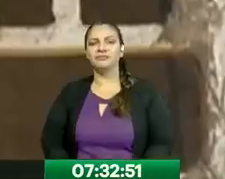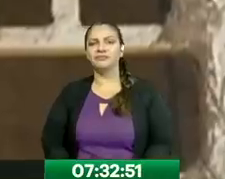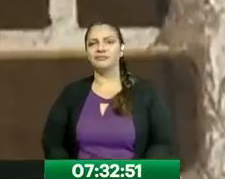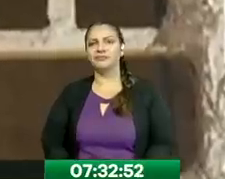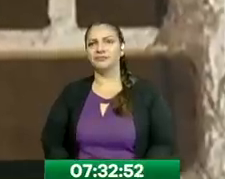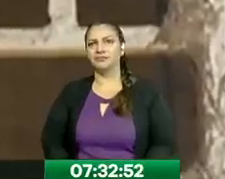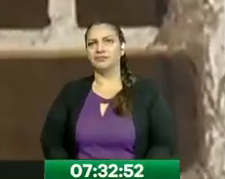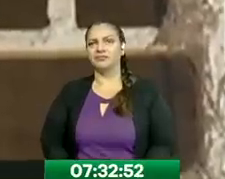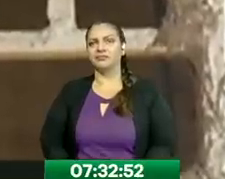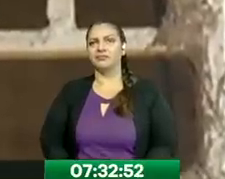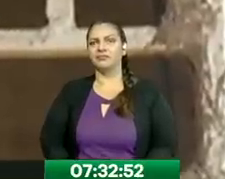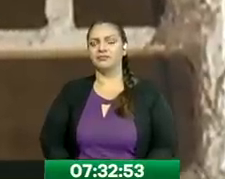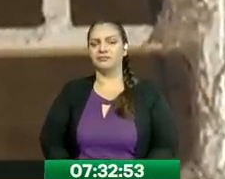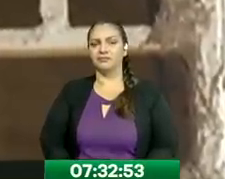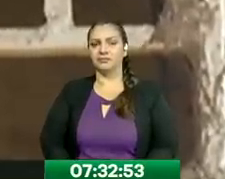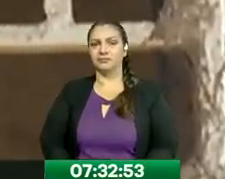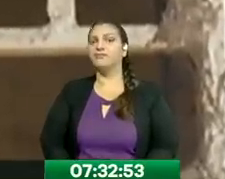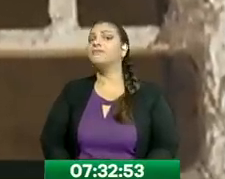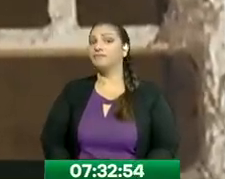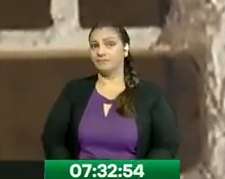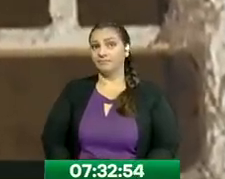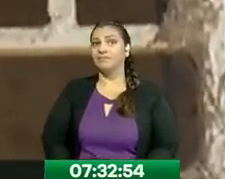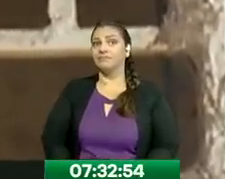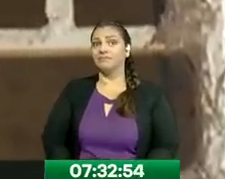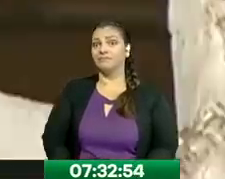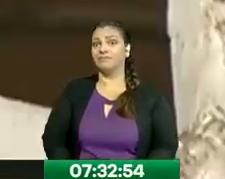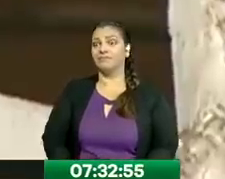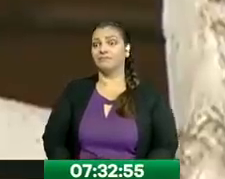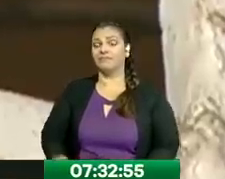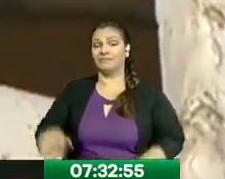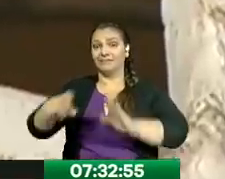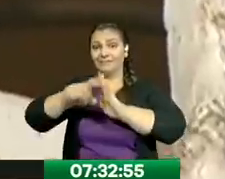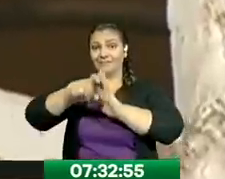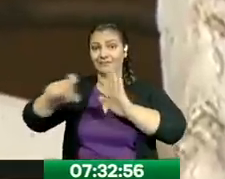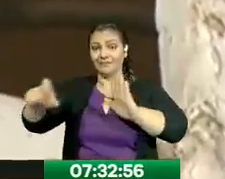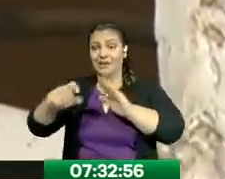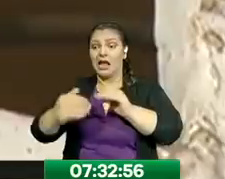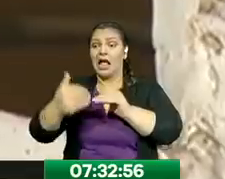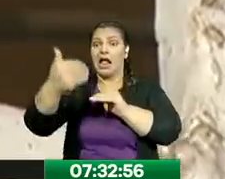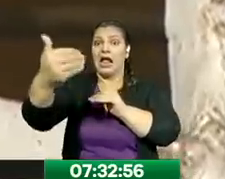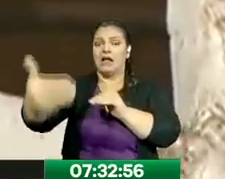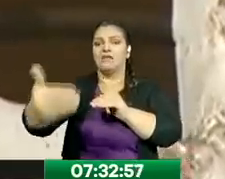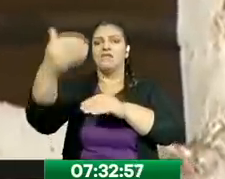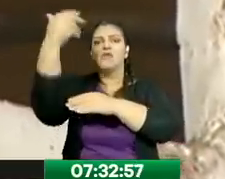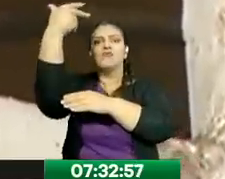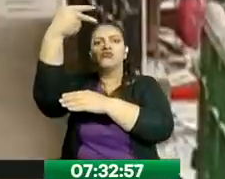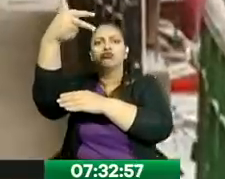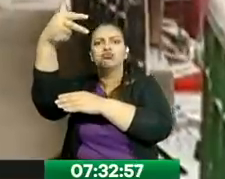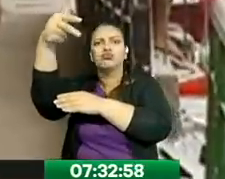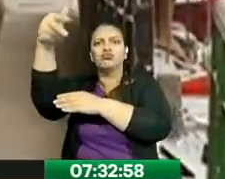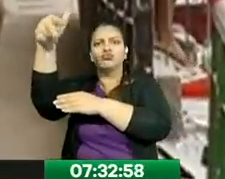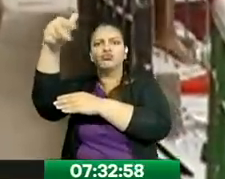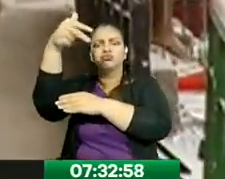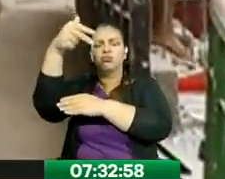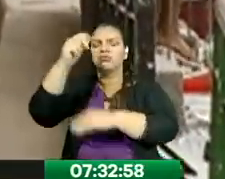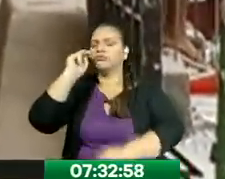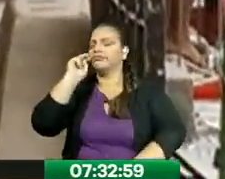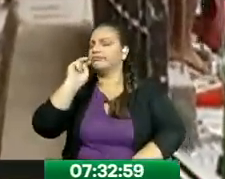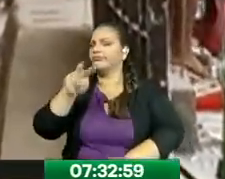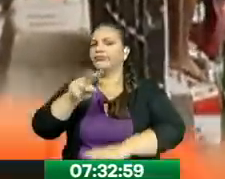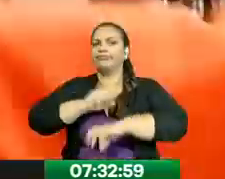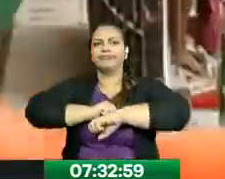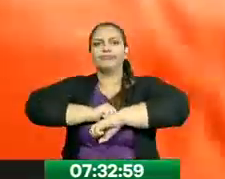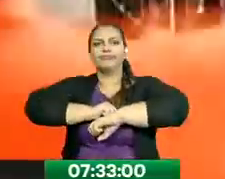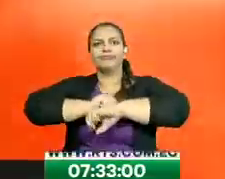los vídeos captados por una cámara de seguridad vecina permitieron apreciar la llegada del grupo de personas que supuestamente iban en busca